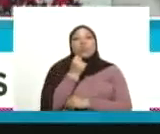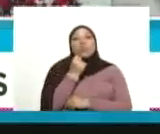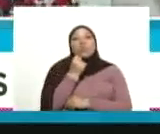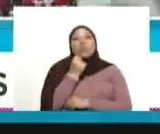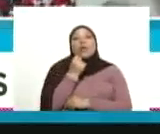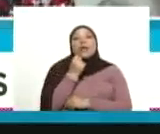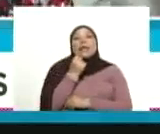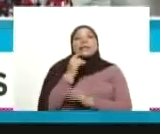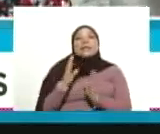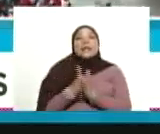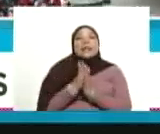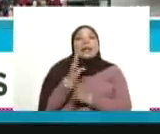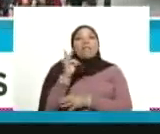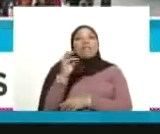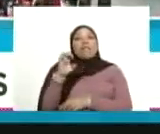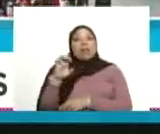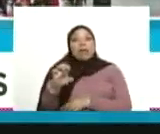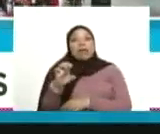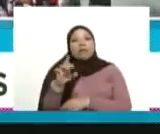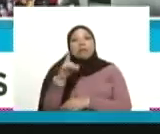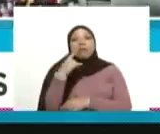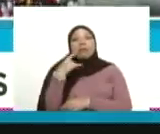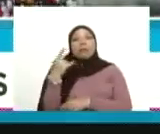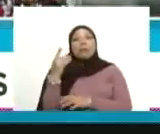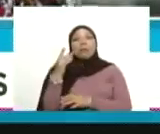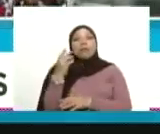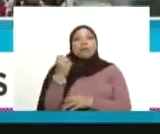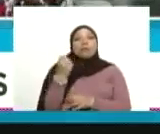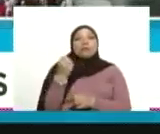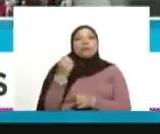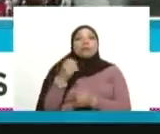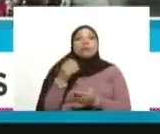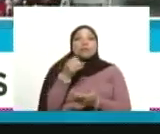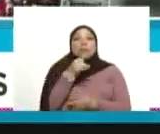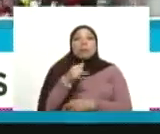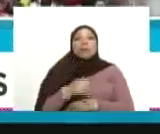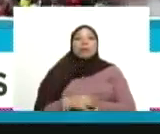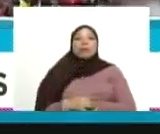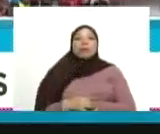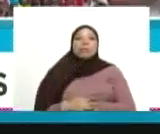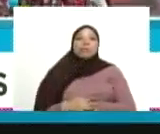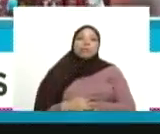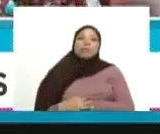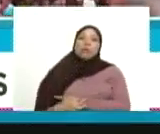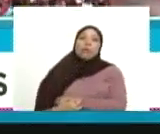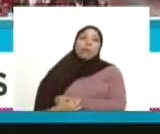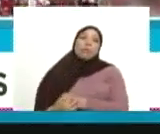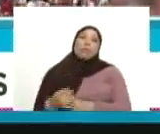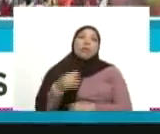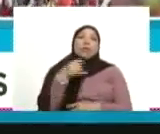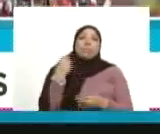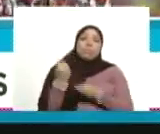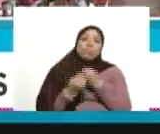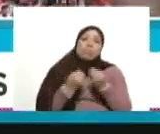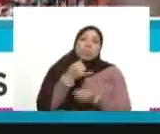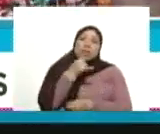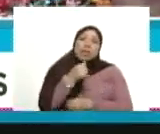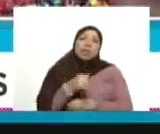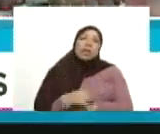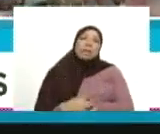municipio Sucre, en Santa Fe y en Cumaná. En el Zulia, parroquia mía,